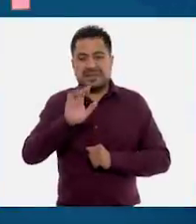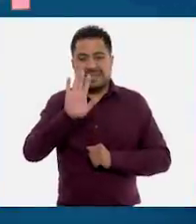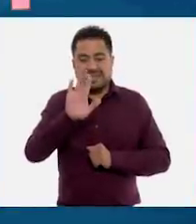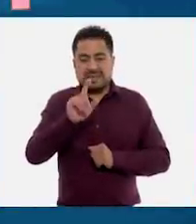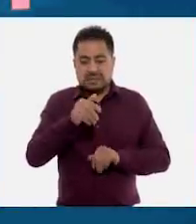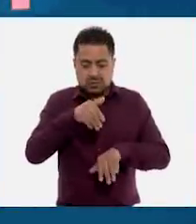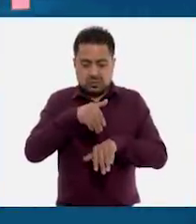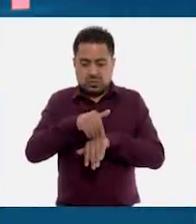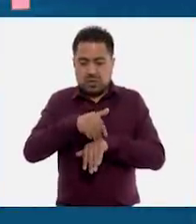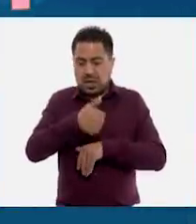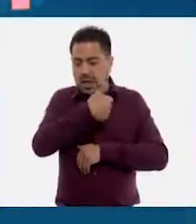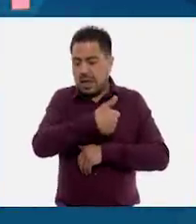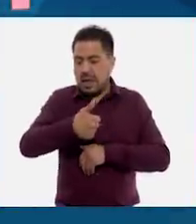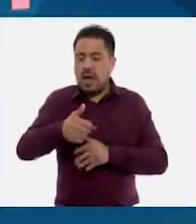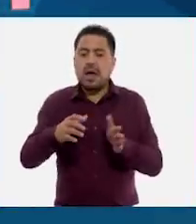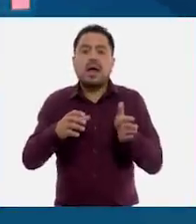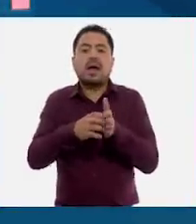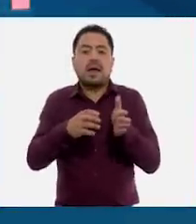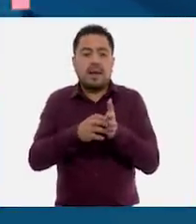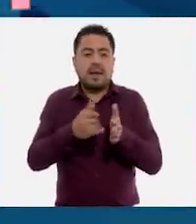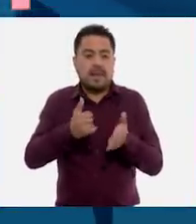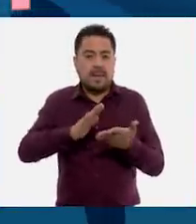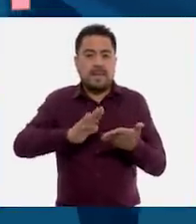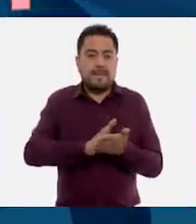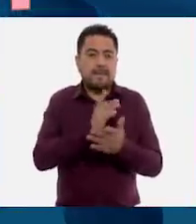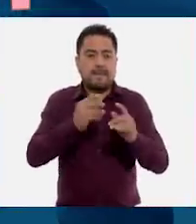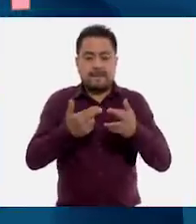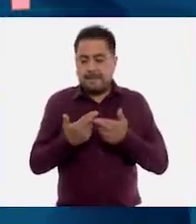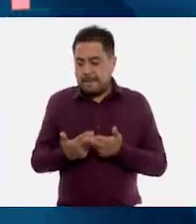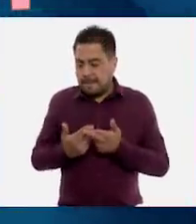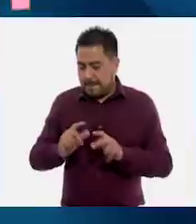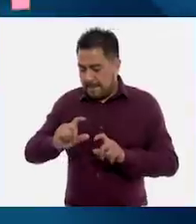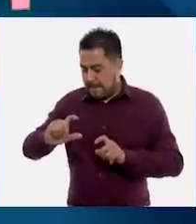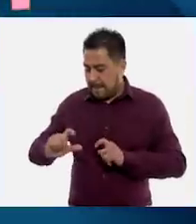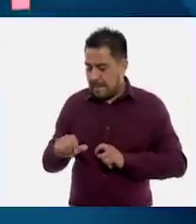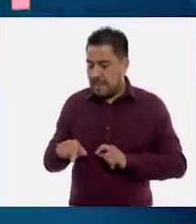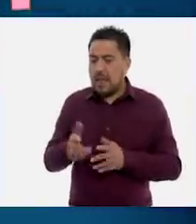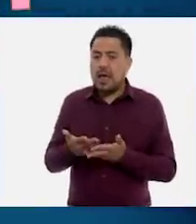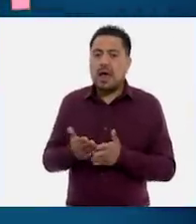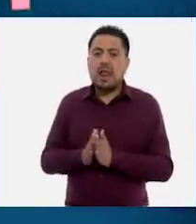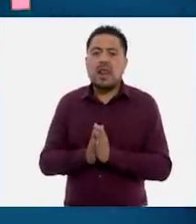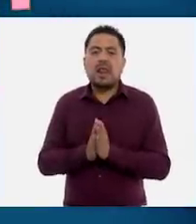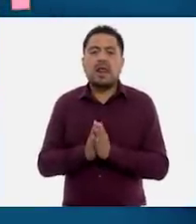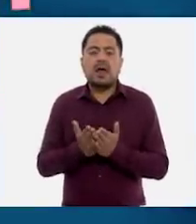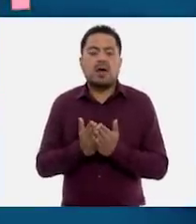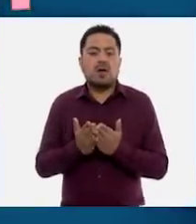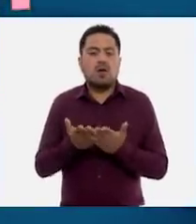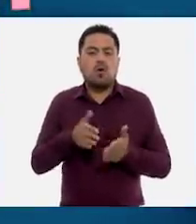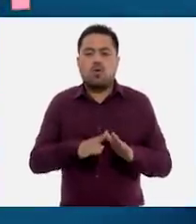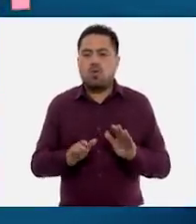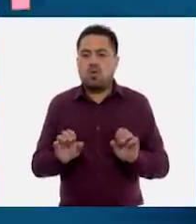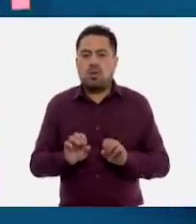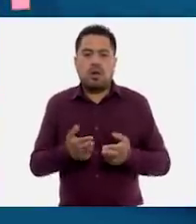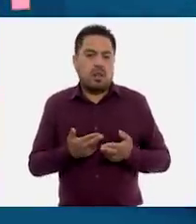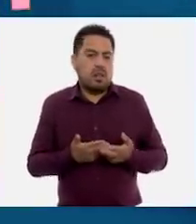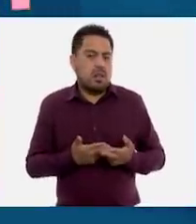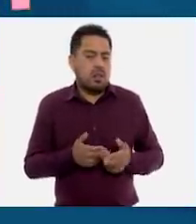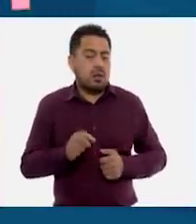es el número de cajas y el residuo son los libros que no se empacaron.